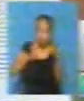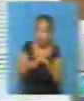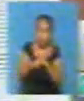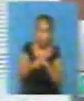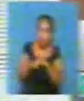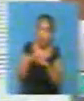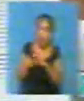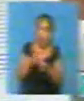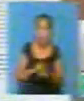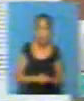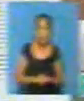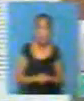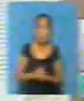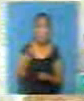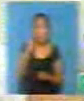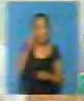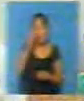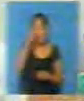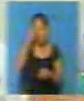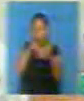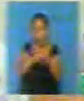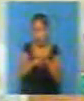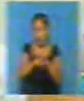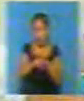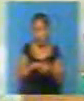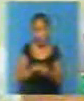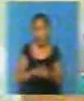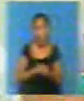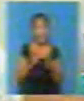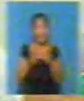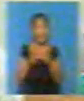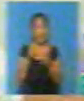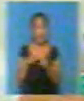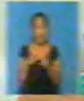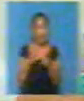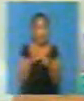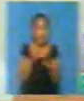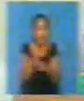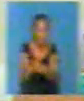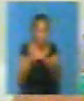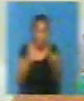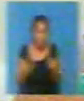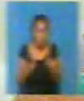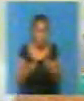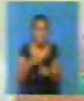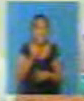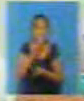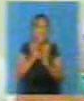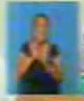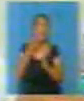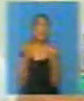blanca encontró estaba internado es decir hecho de inusitada violencia sin justificación